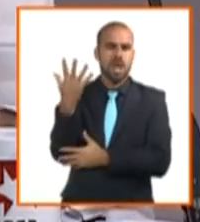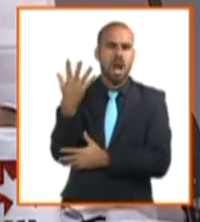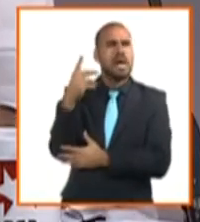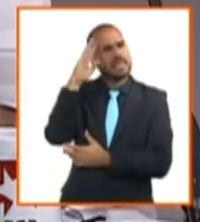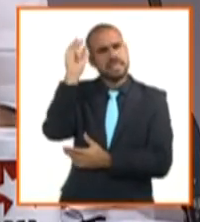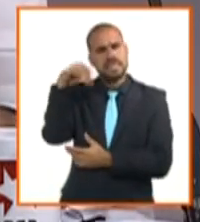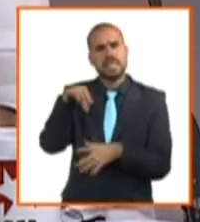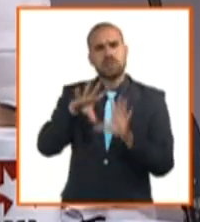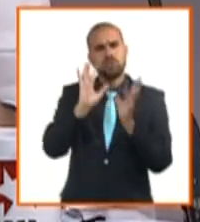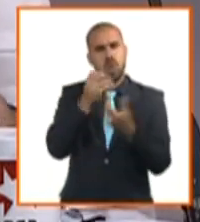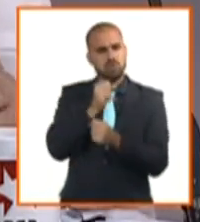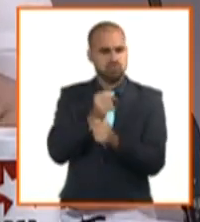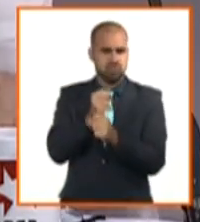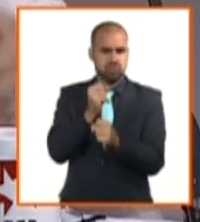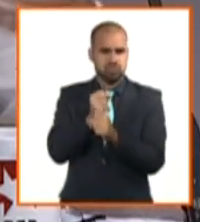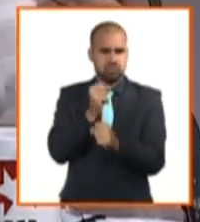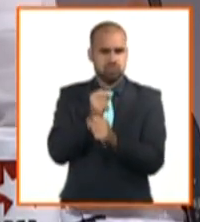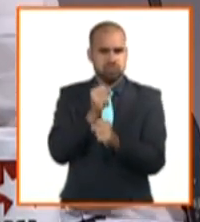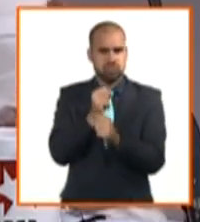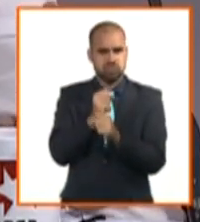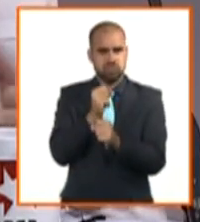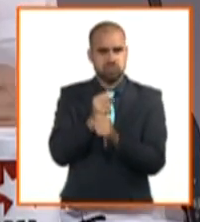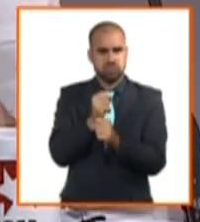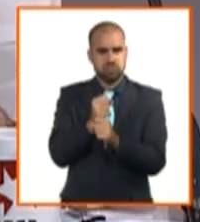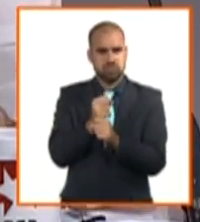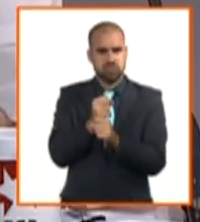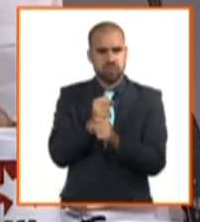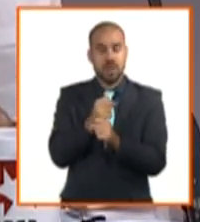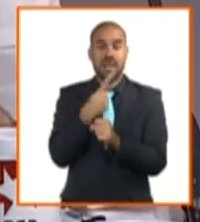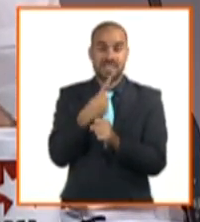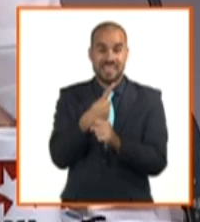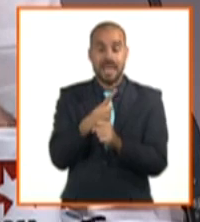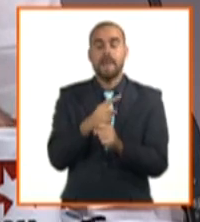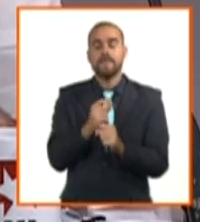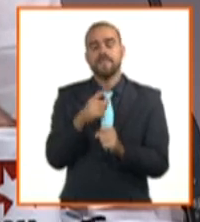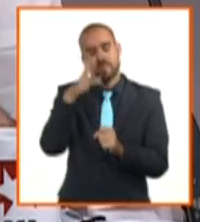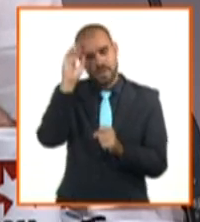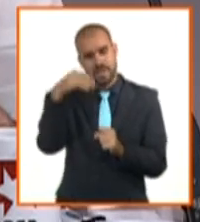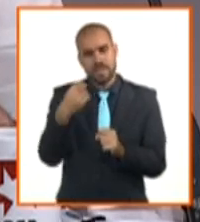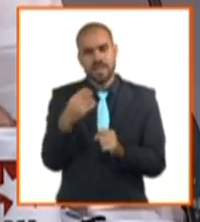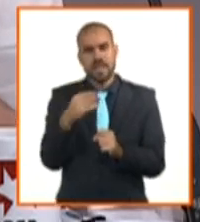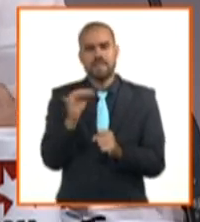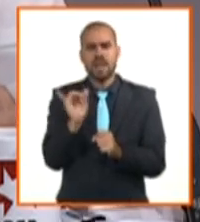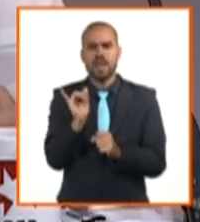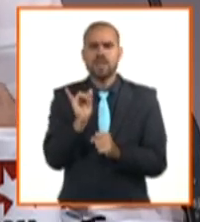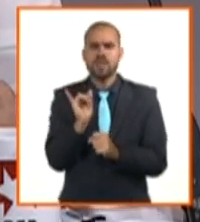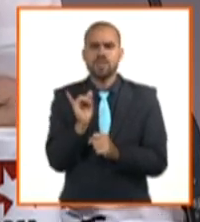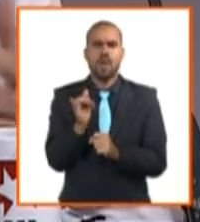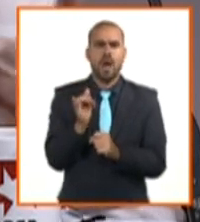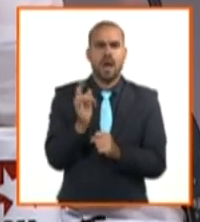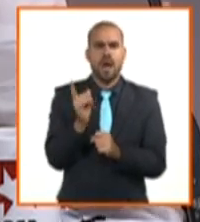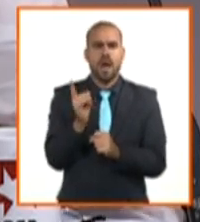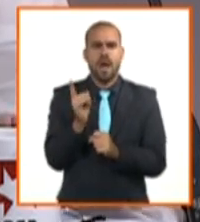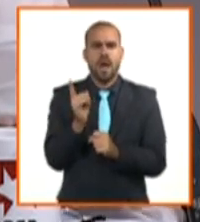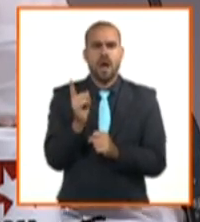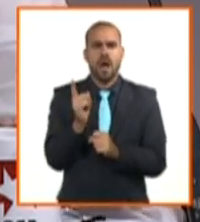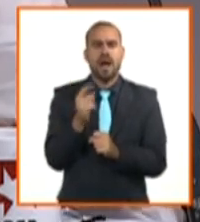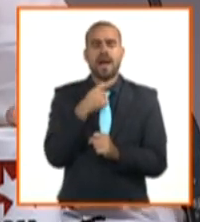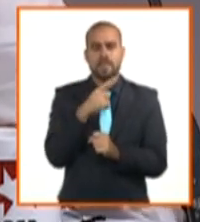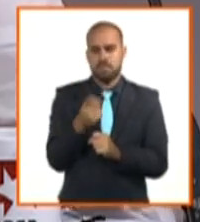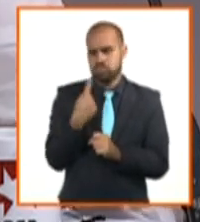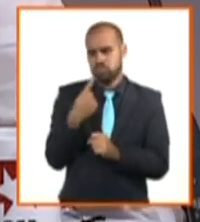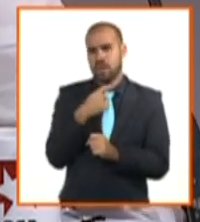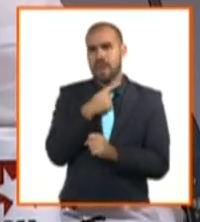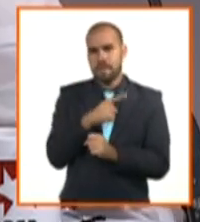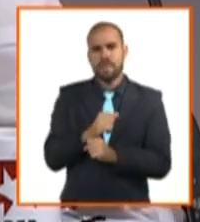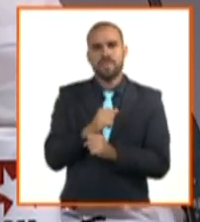incluso es un sistema hidrómetro y que nos nutrimos también de otras redes como decía el doctor rubiera por ejemplo la red de pluviómetros